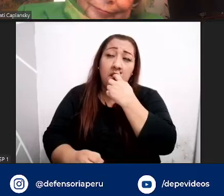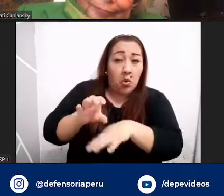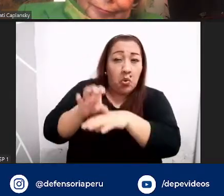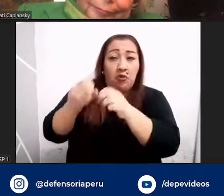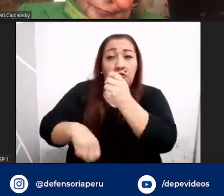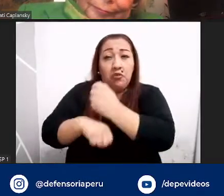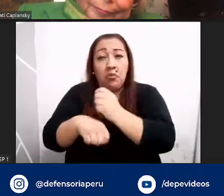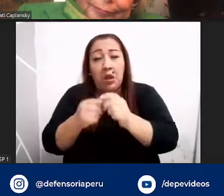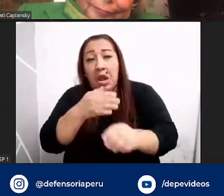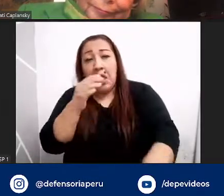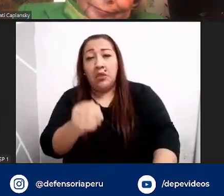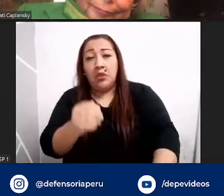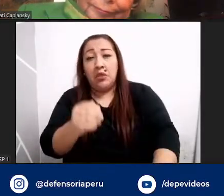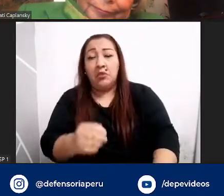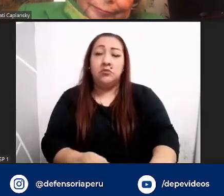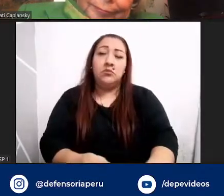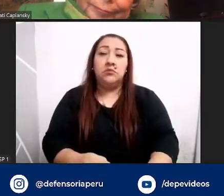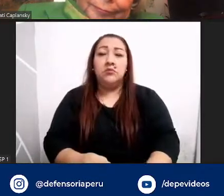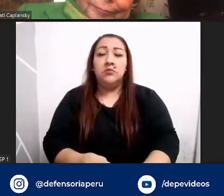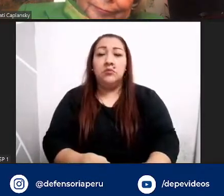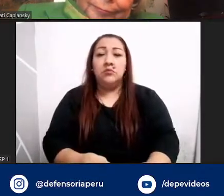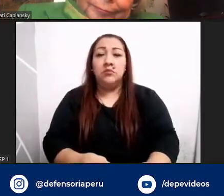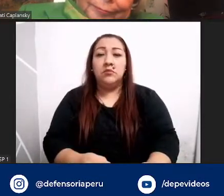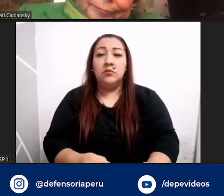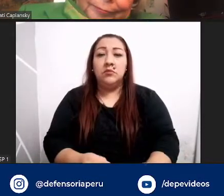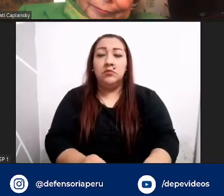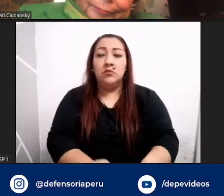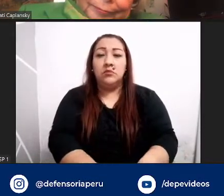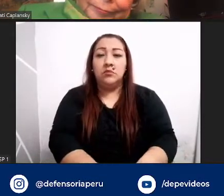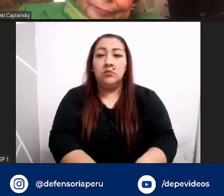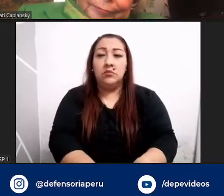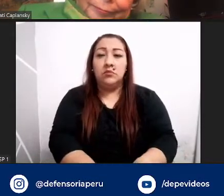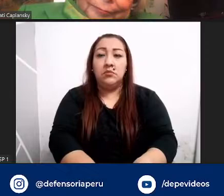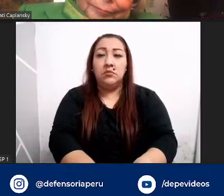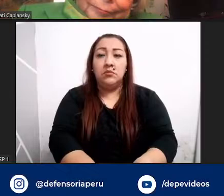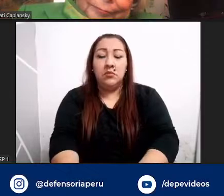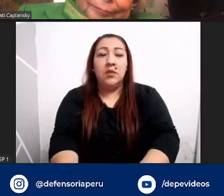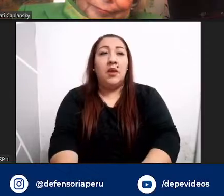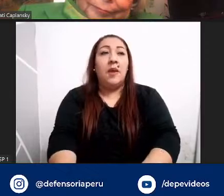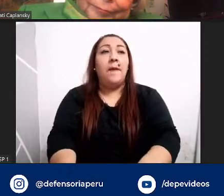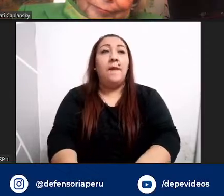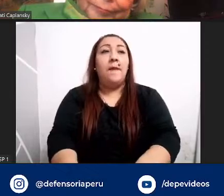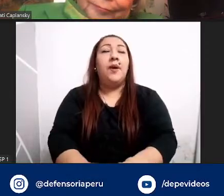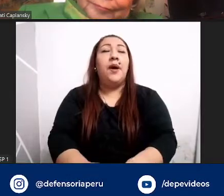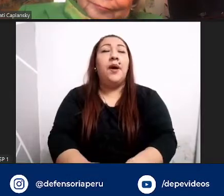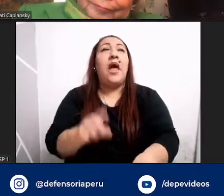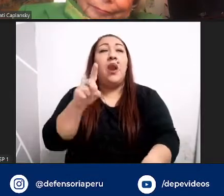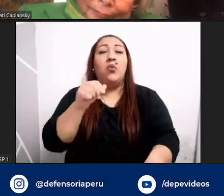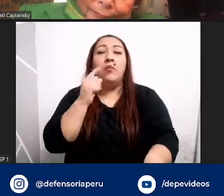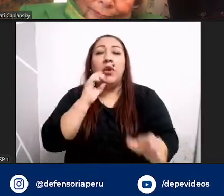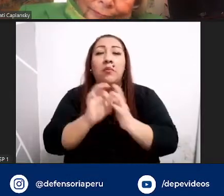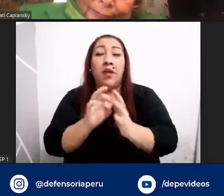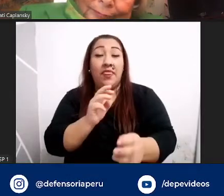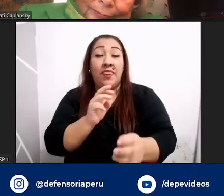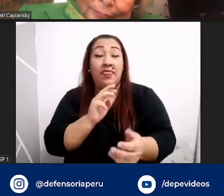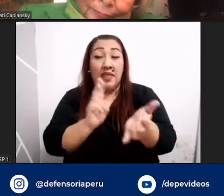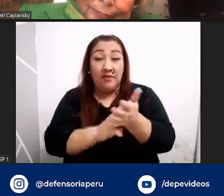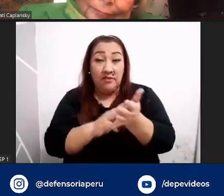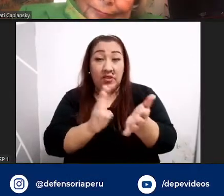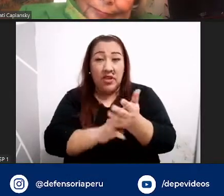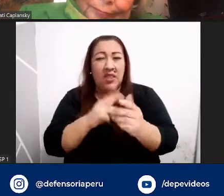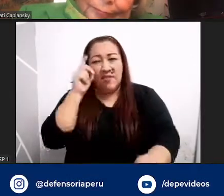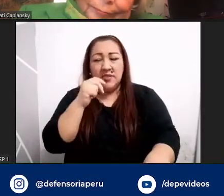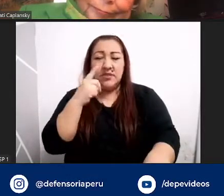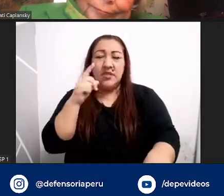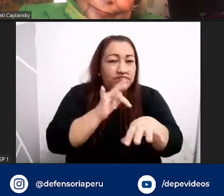puertas están mucho más cerradas, y para el Estado y para instituciones como la Defensoría es más difícil tocar, ¿no? Entonces hay esta necesidad de un